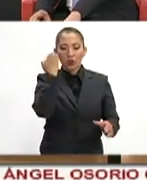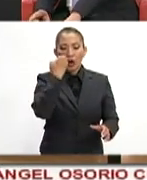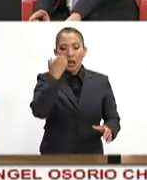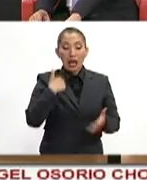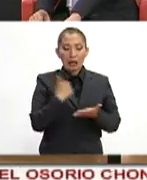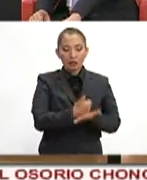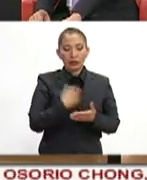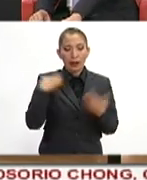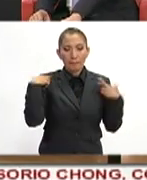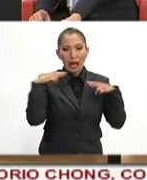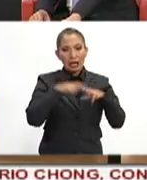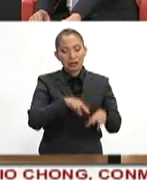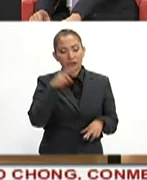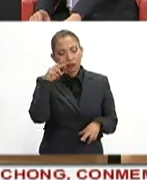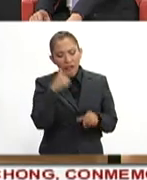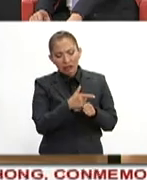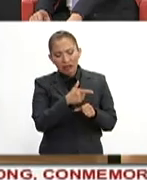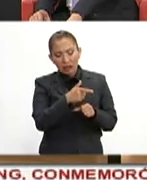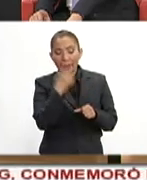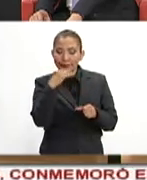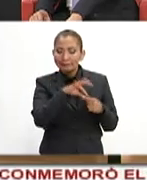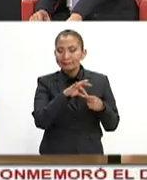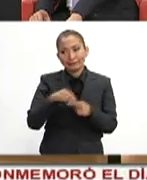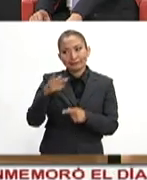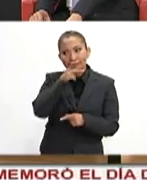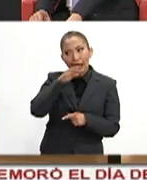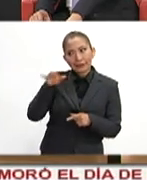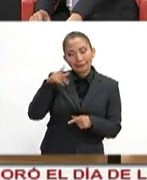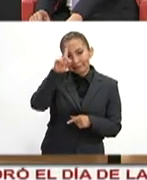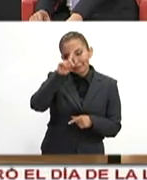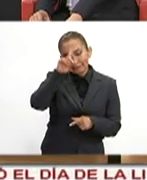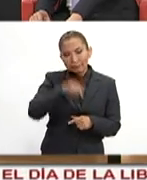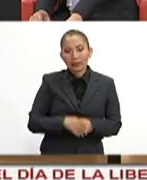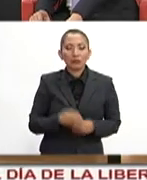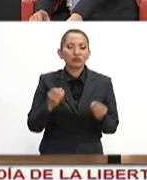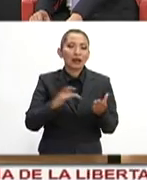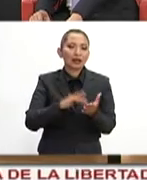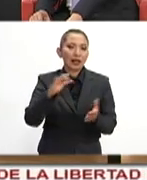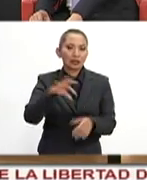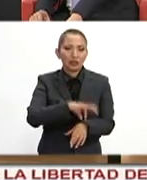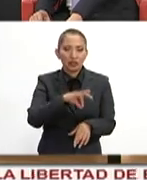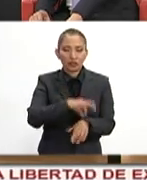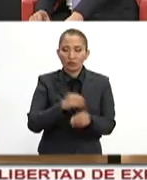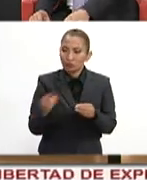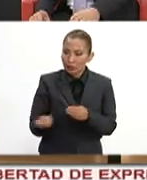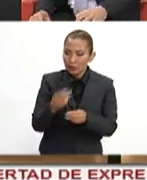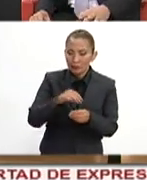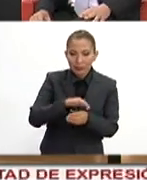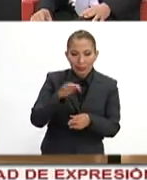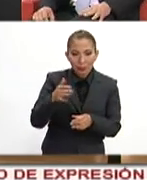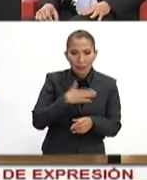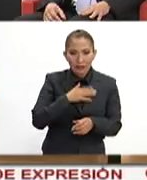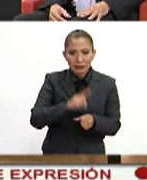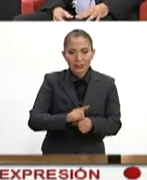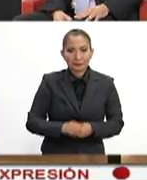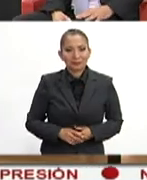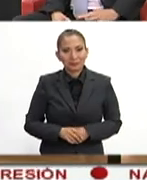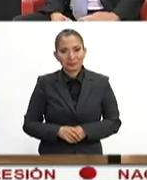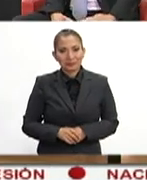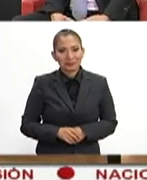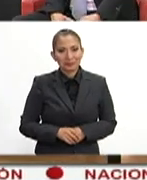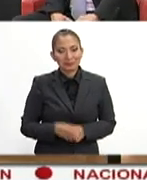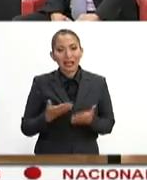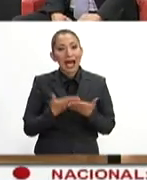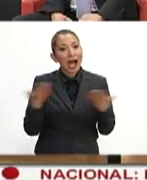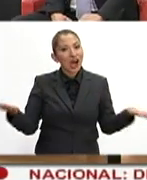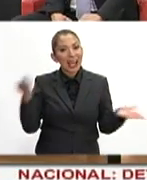la opinión del docente para poderlo diagnosticar. Muchísimas gracias, doctor. Al contrario, a ustedes muchas gracias. Muy buen día. Gracias por estar aquí.